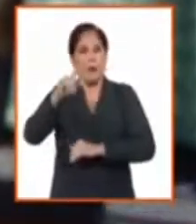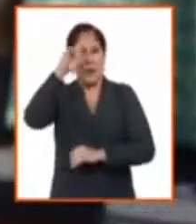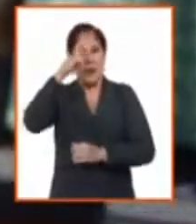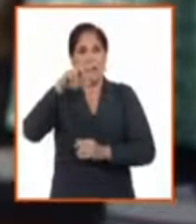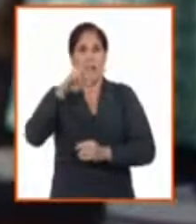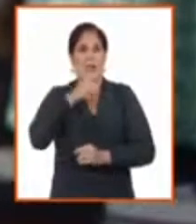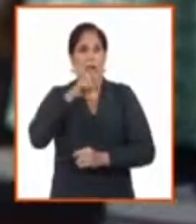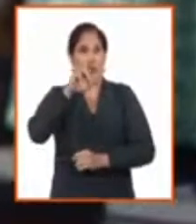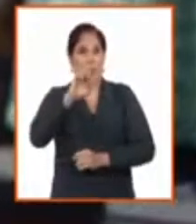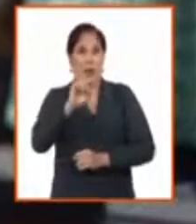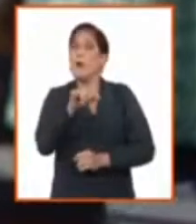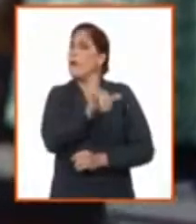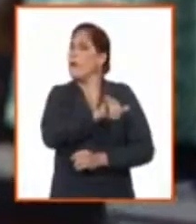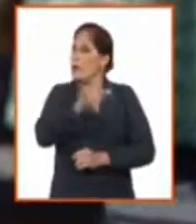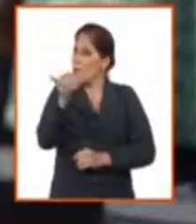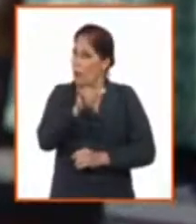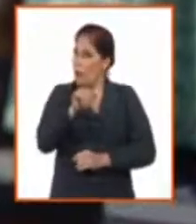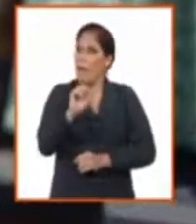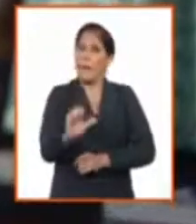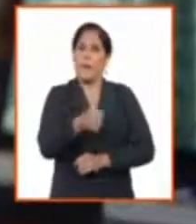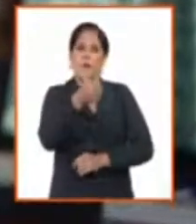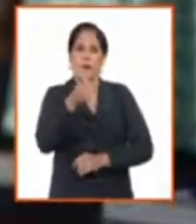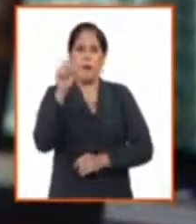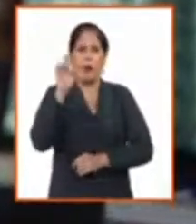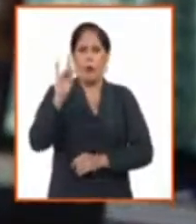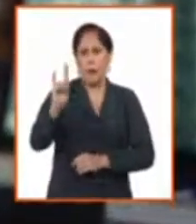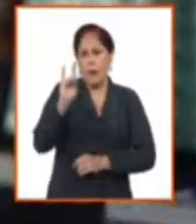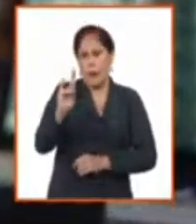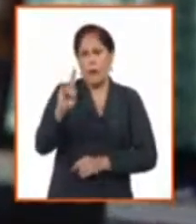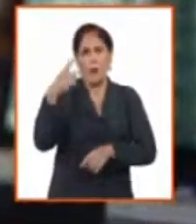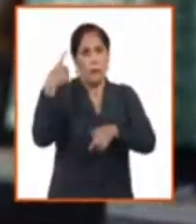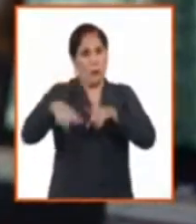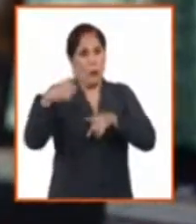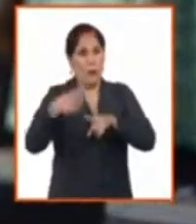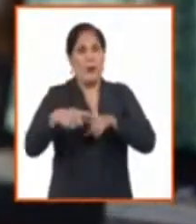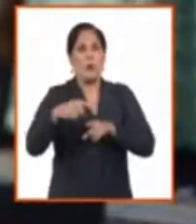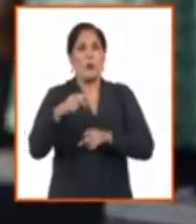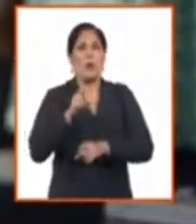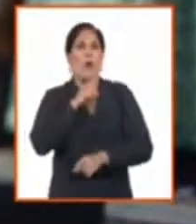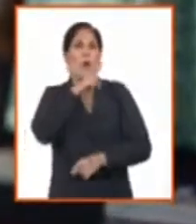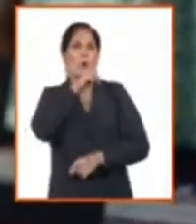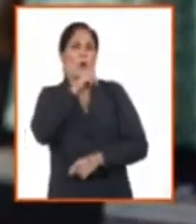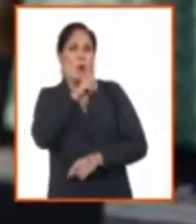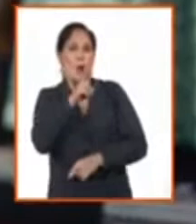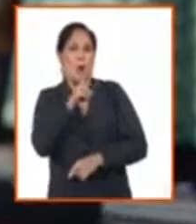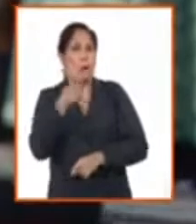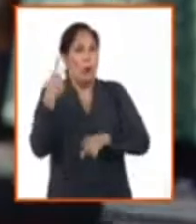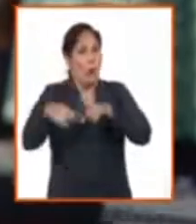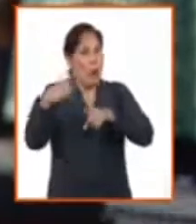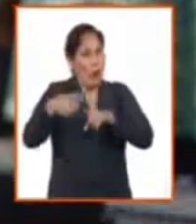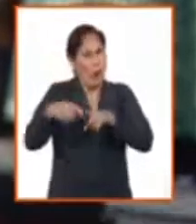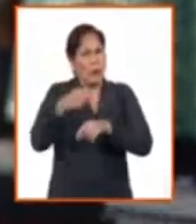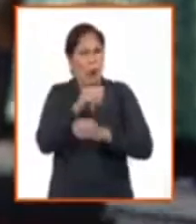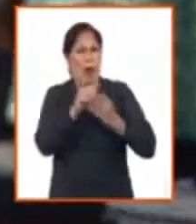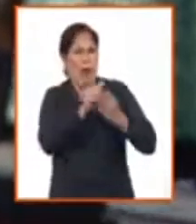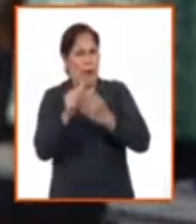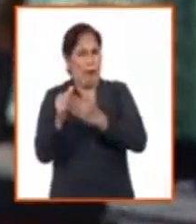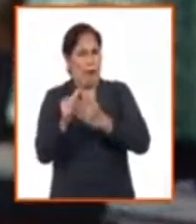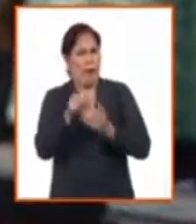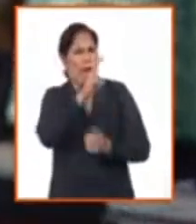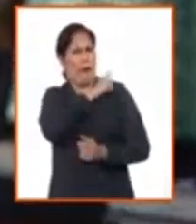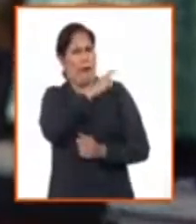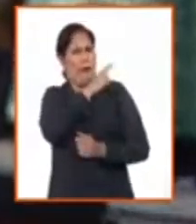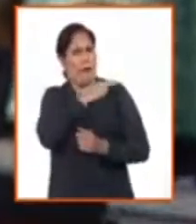granadinas ralph gonsálves los presidentes de bolivia luchó arces y de honduras xiomara castró y los otros muchos líderes y jefes de